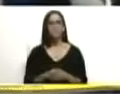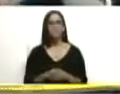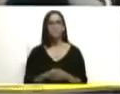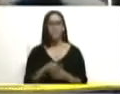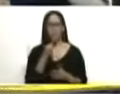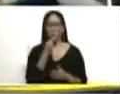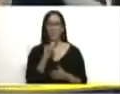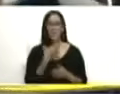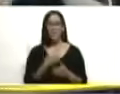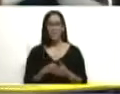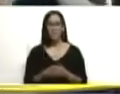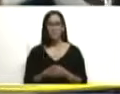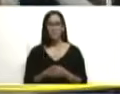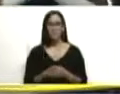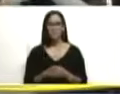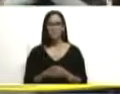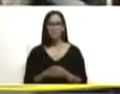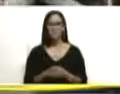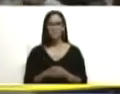Génesis,